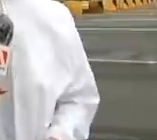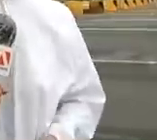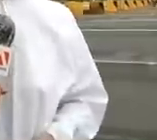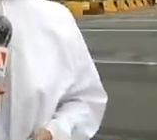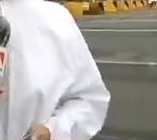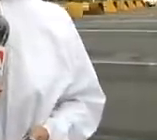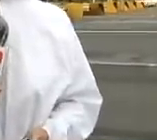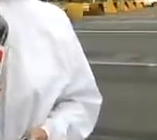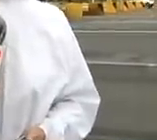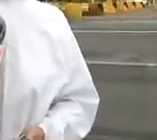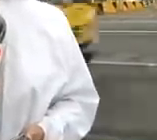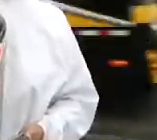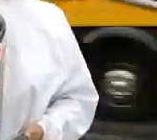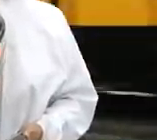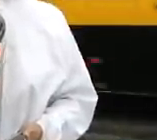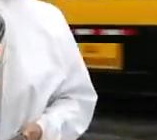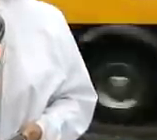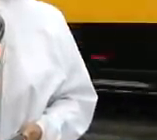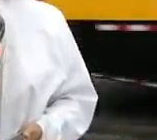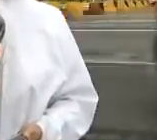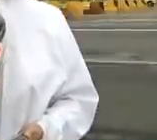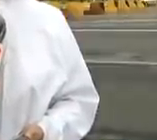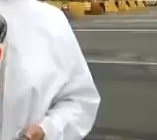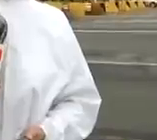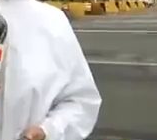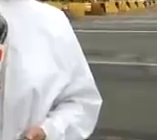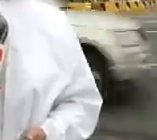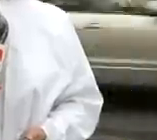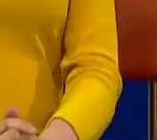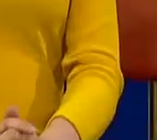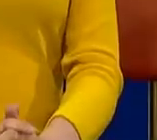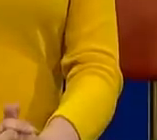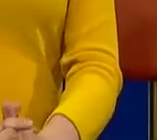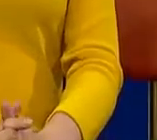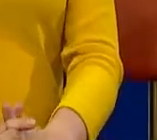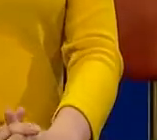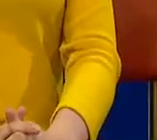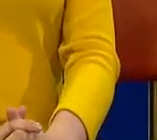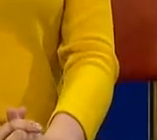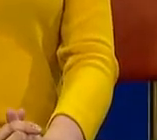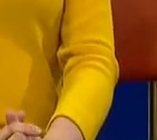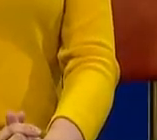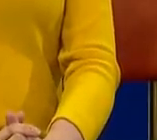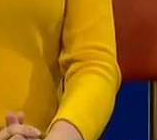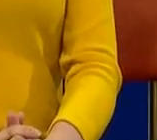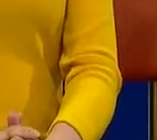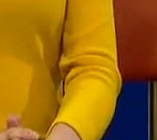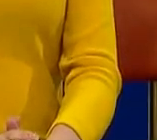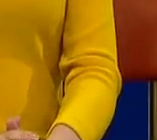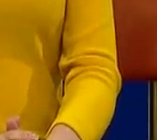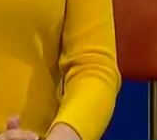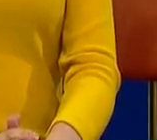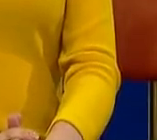minutos les contamos los detalles. Gracias, Steffi. Regresaremos contigo más adelante. Ahora vamos con más noticias y les contamos sobre